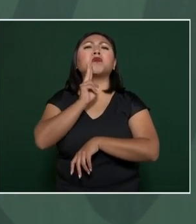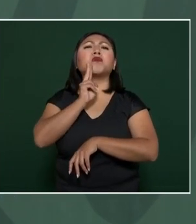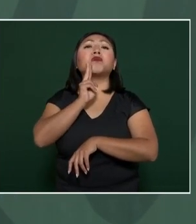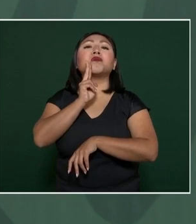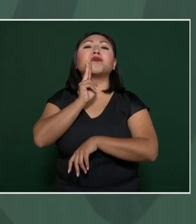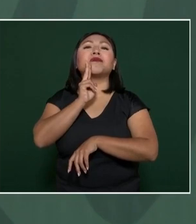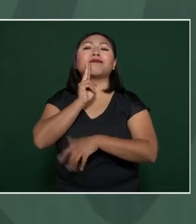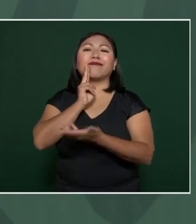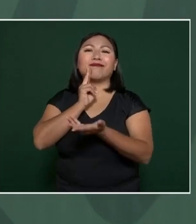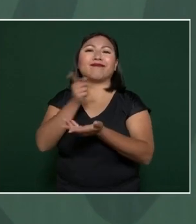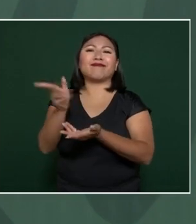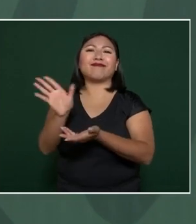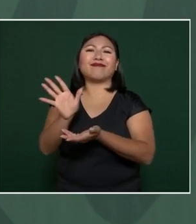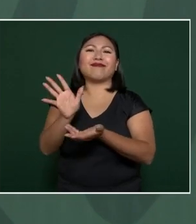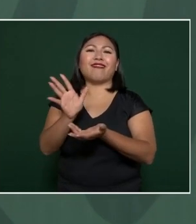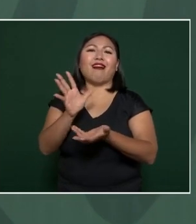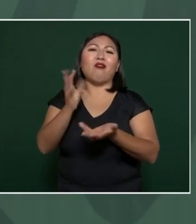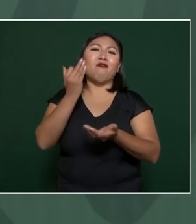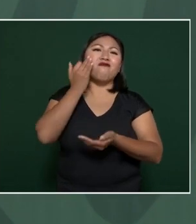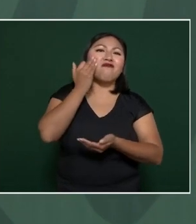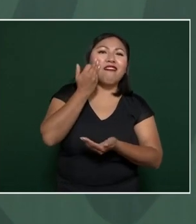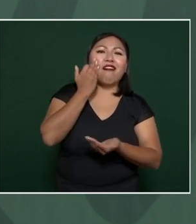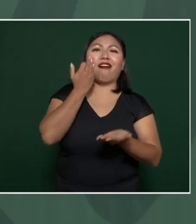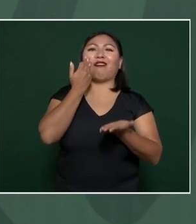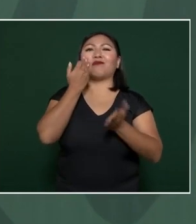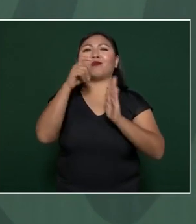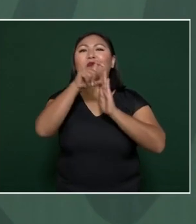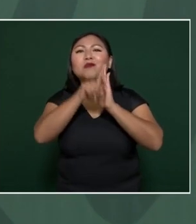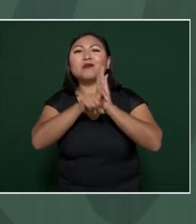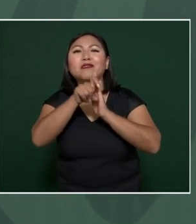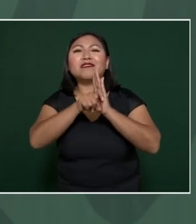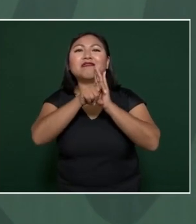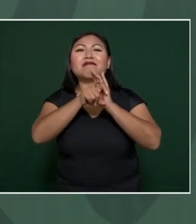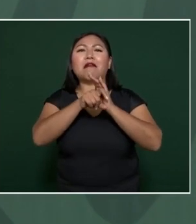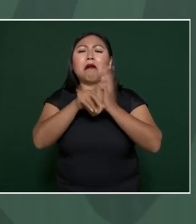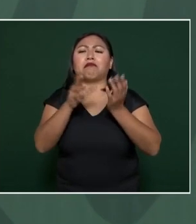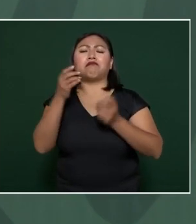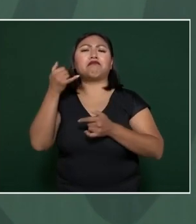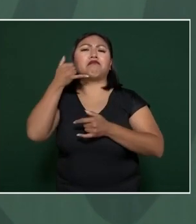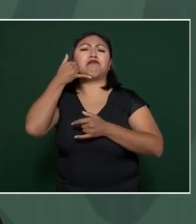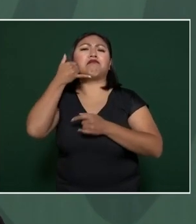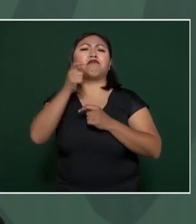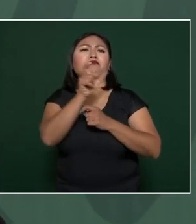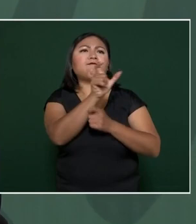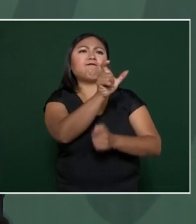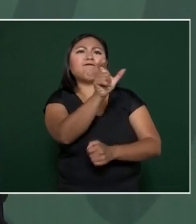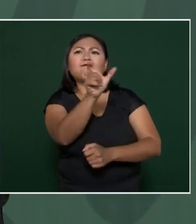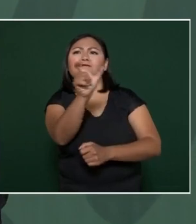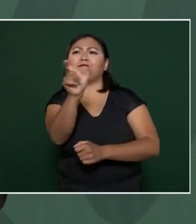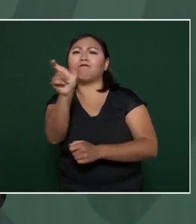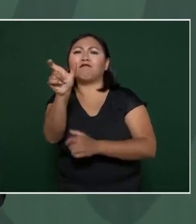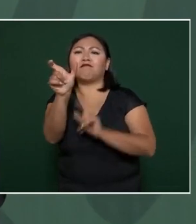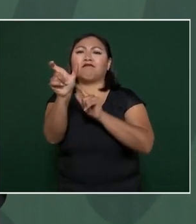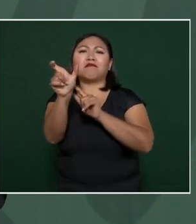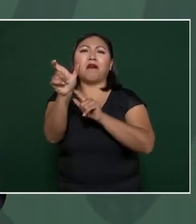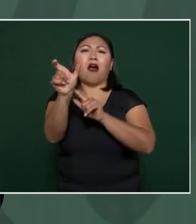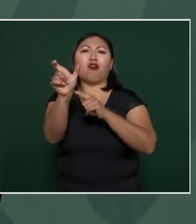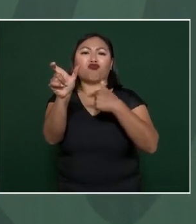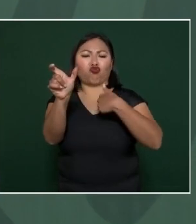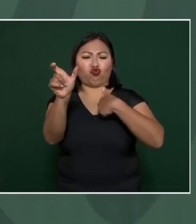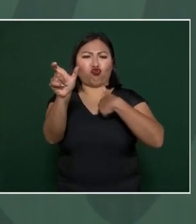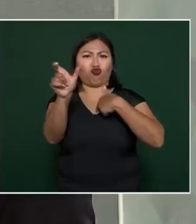porque existen las redes sociales y todos